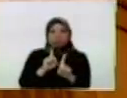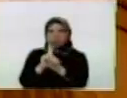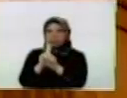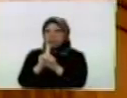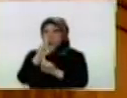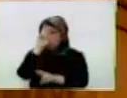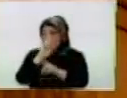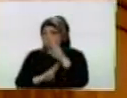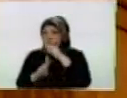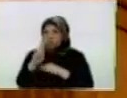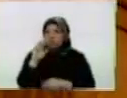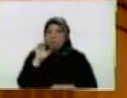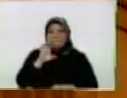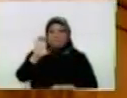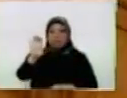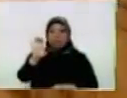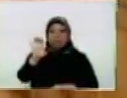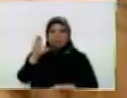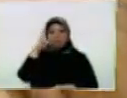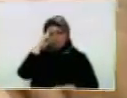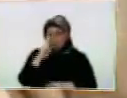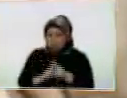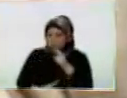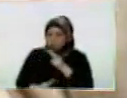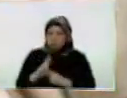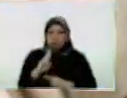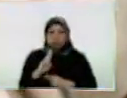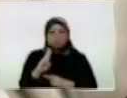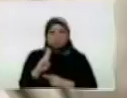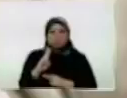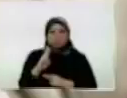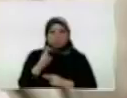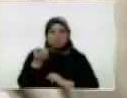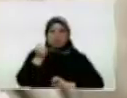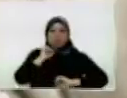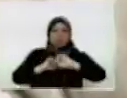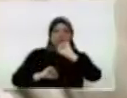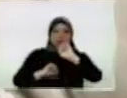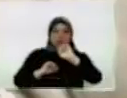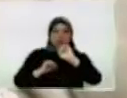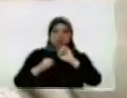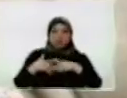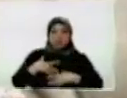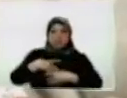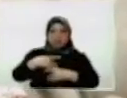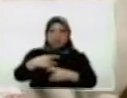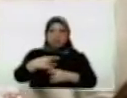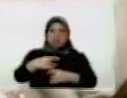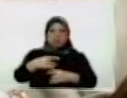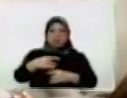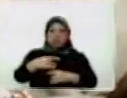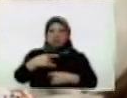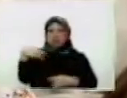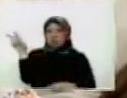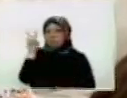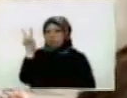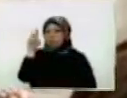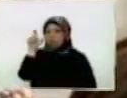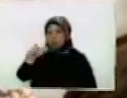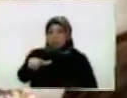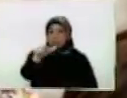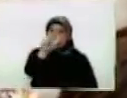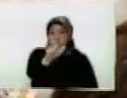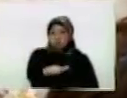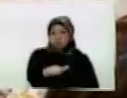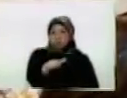de patria, un compromiso de honor, un compromiso de defensa de los intereses para los venezolanos